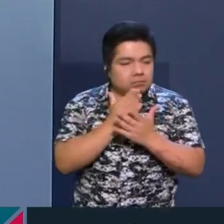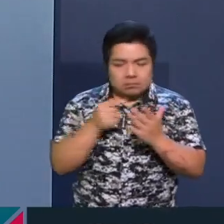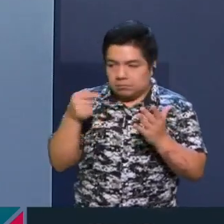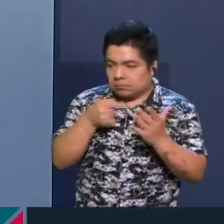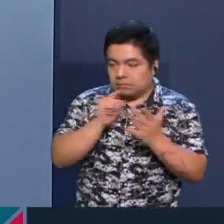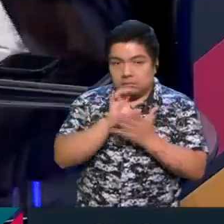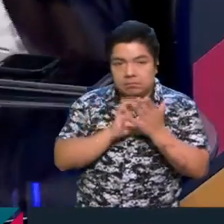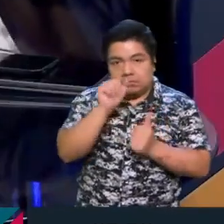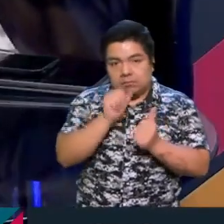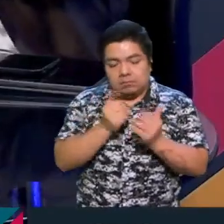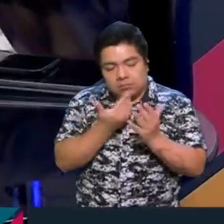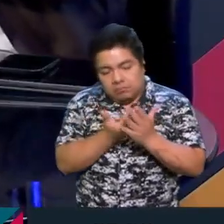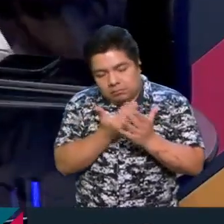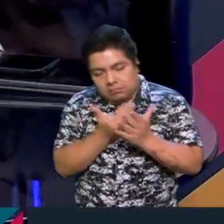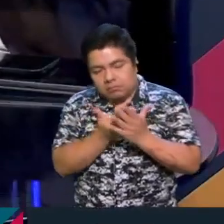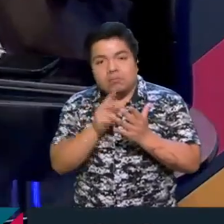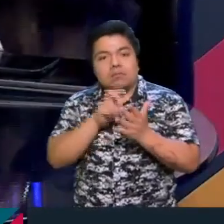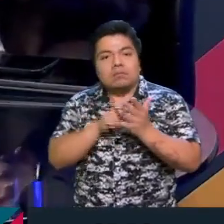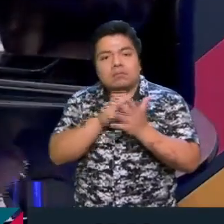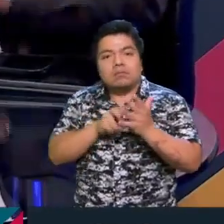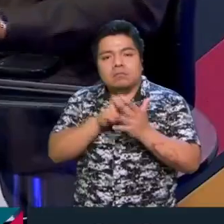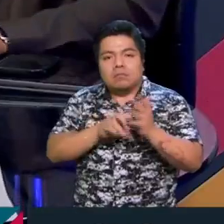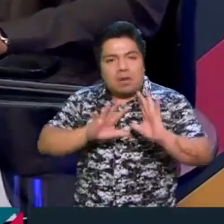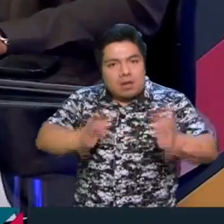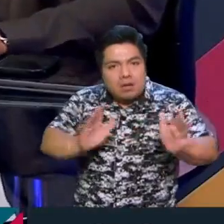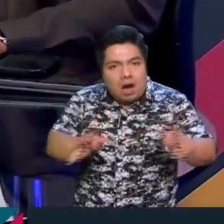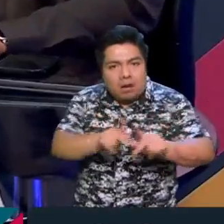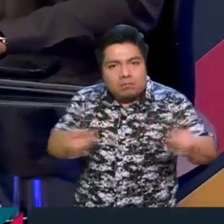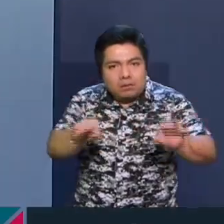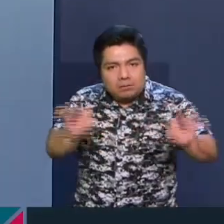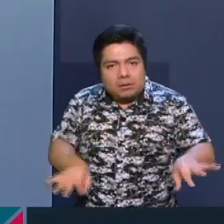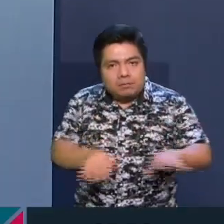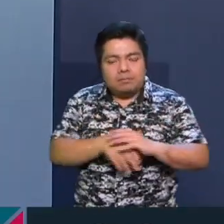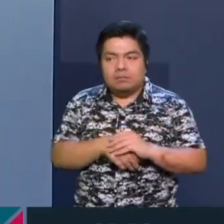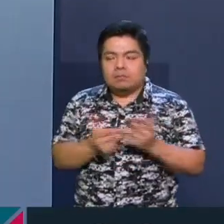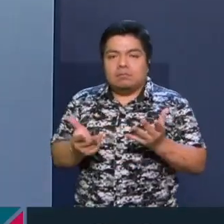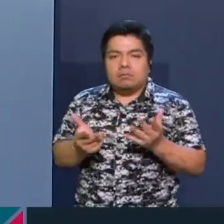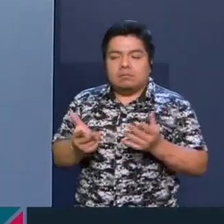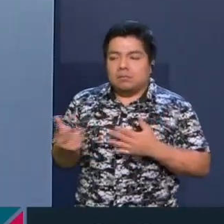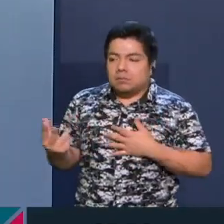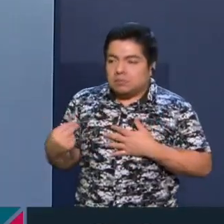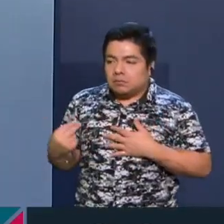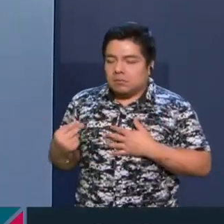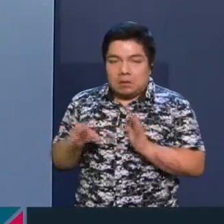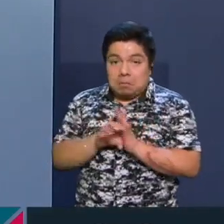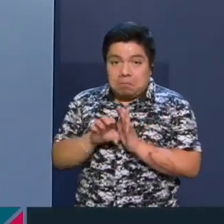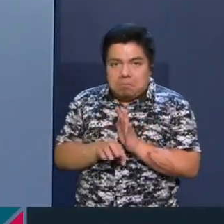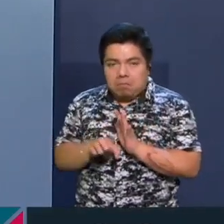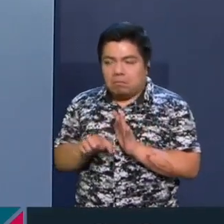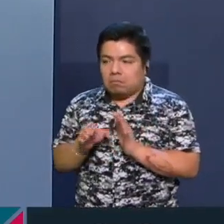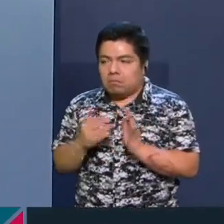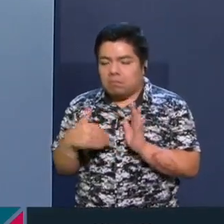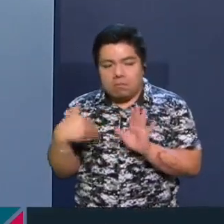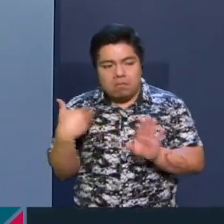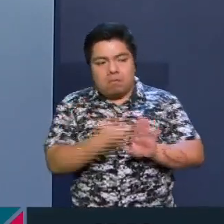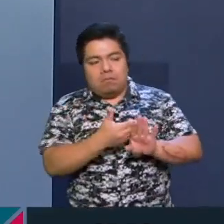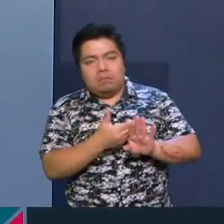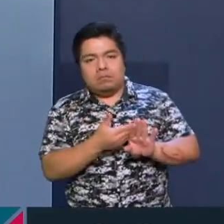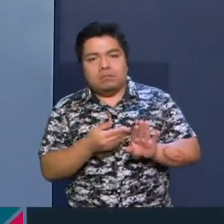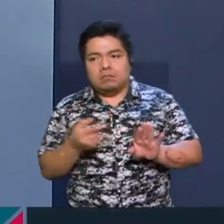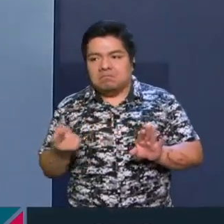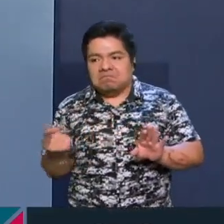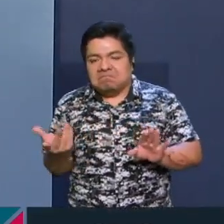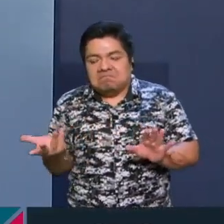contenido de una reforma constitucional, que ya es texto constitucional, si no proceden contra una reforma como esta, ¿qué es lo que